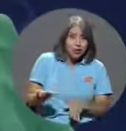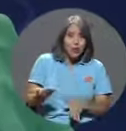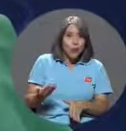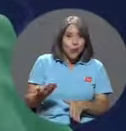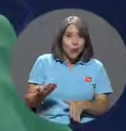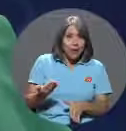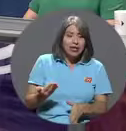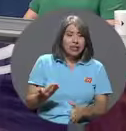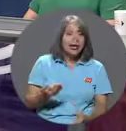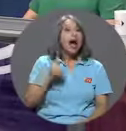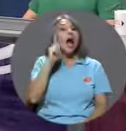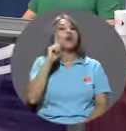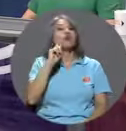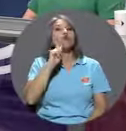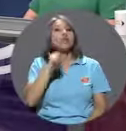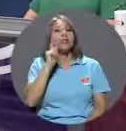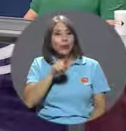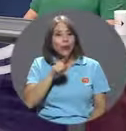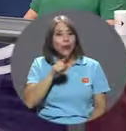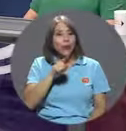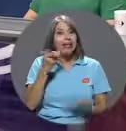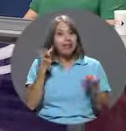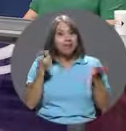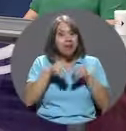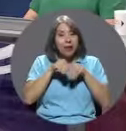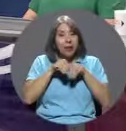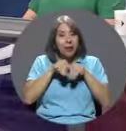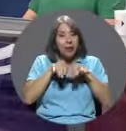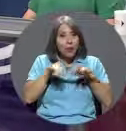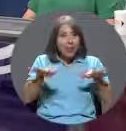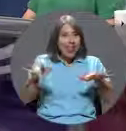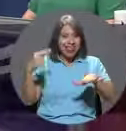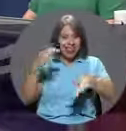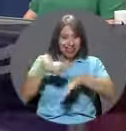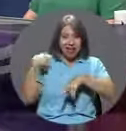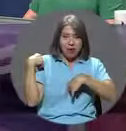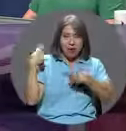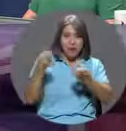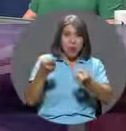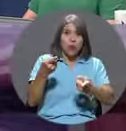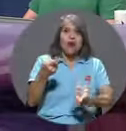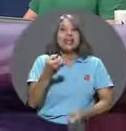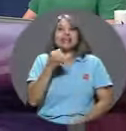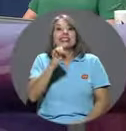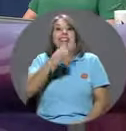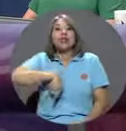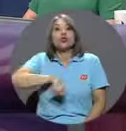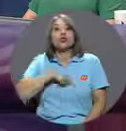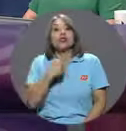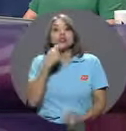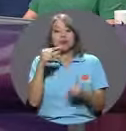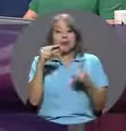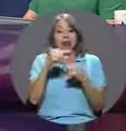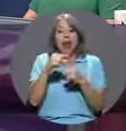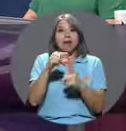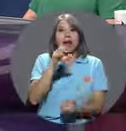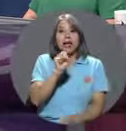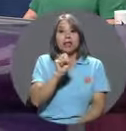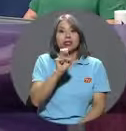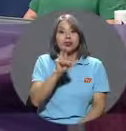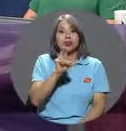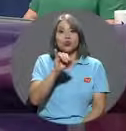suicidio? Porque hay un mito que se ha a lo largo del tiempo de que si nosotros decimos la